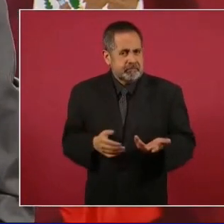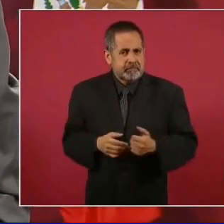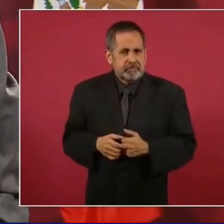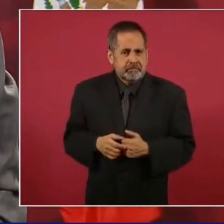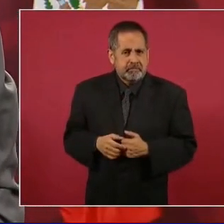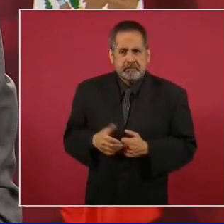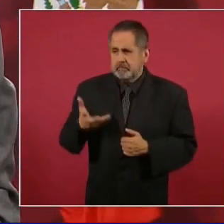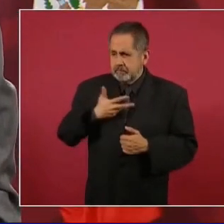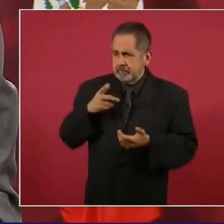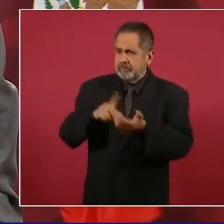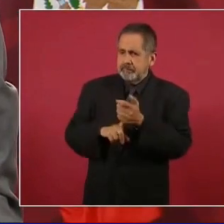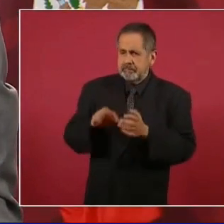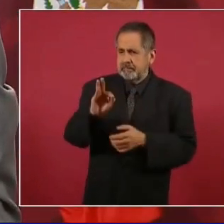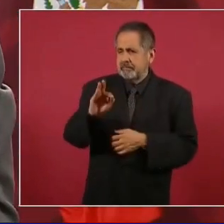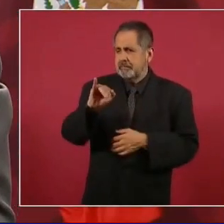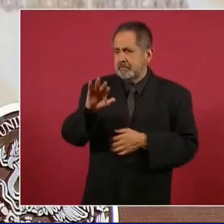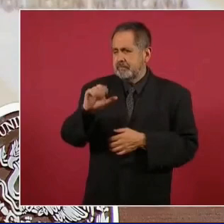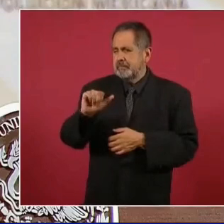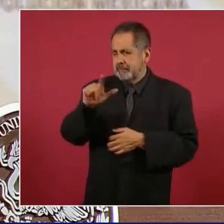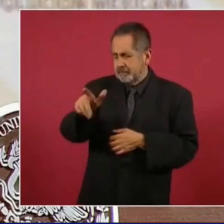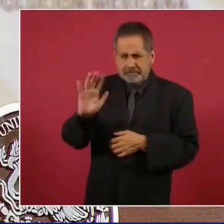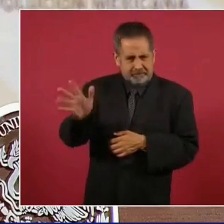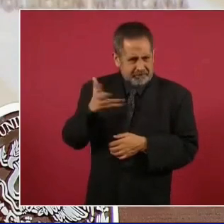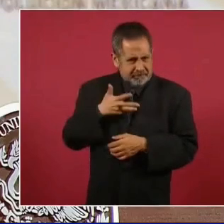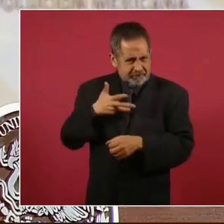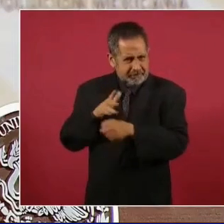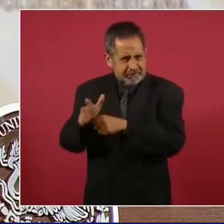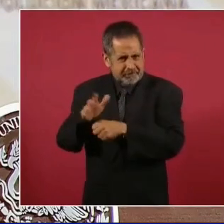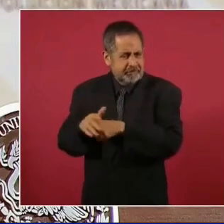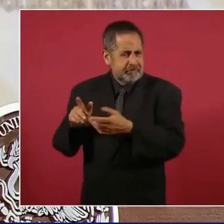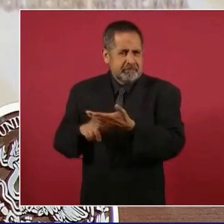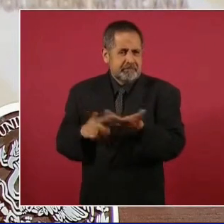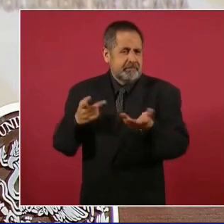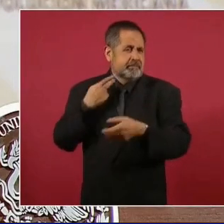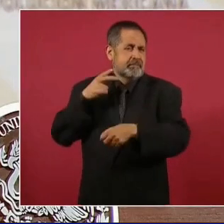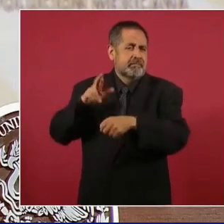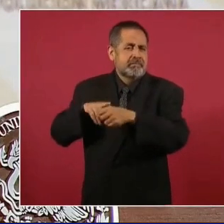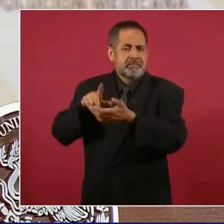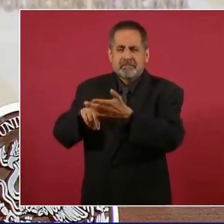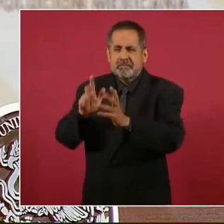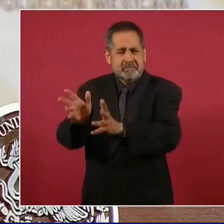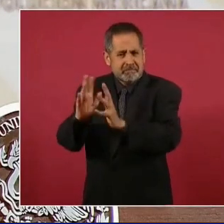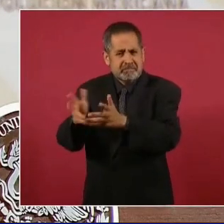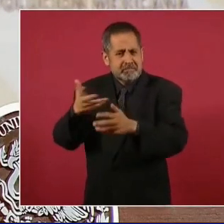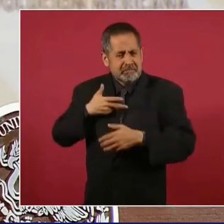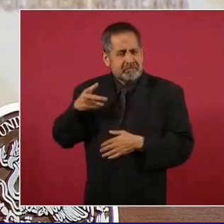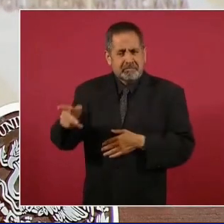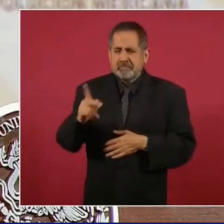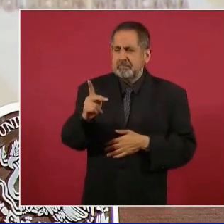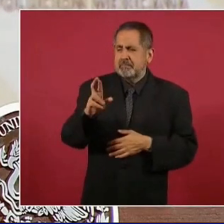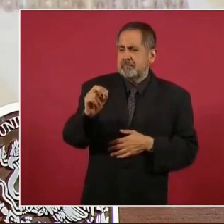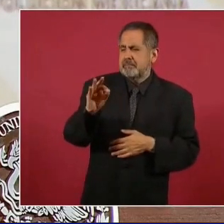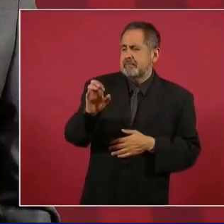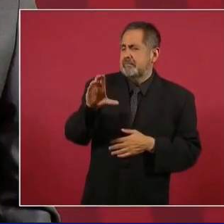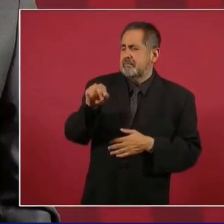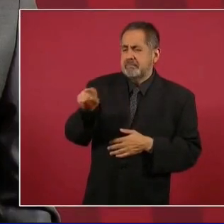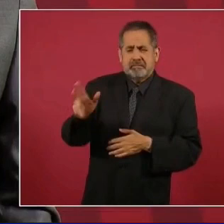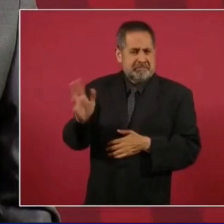existe la Fiscalía o Procuraduría de Justicia.